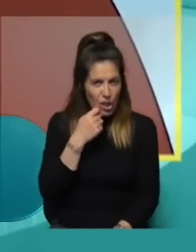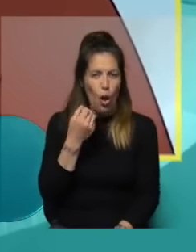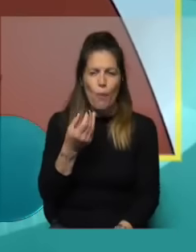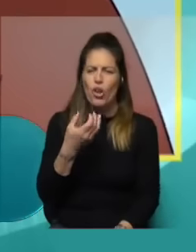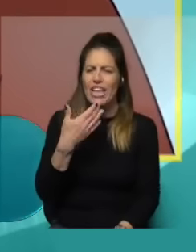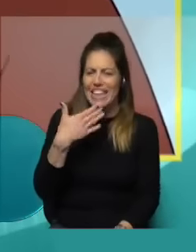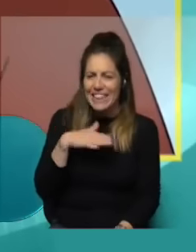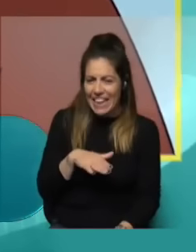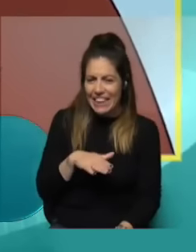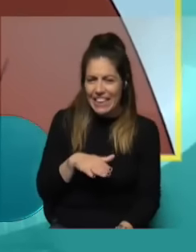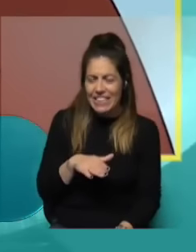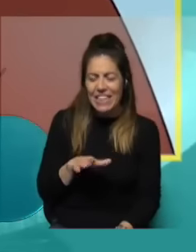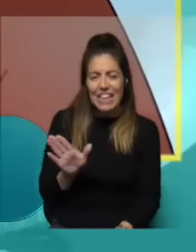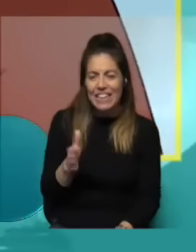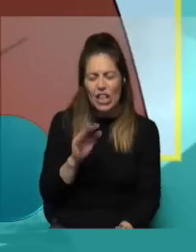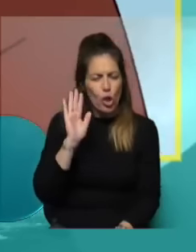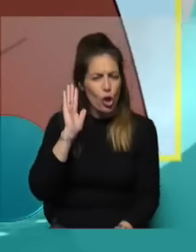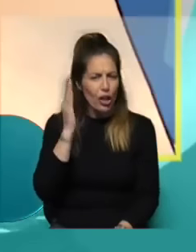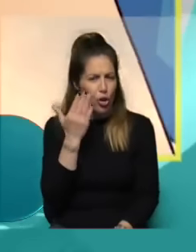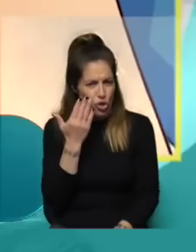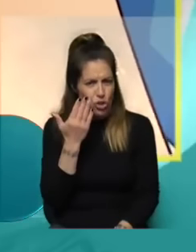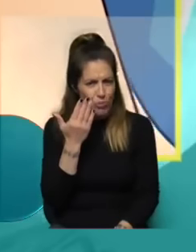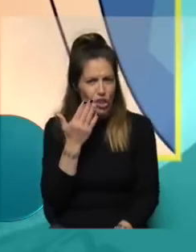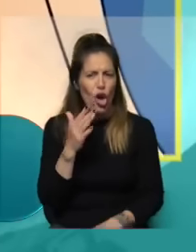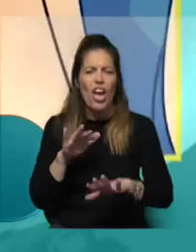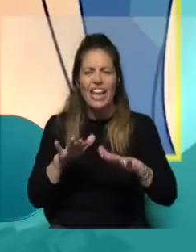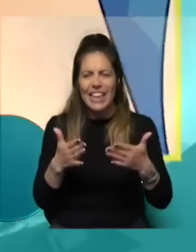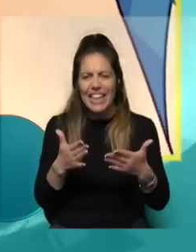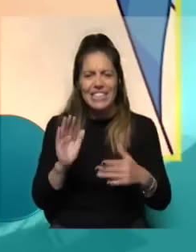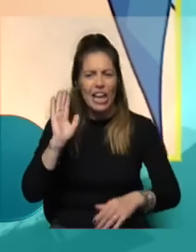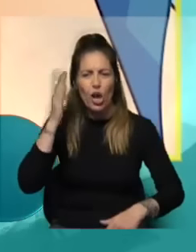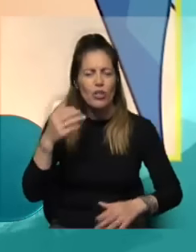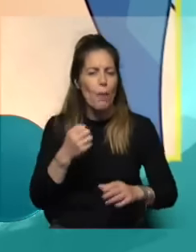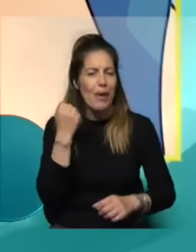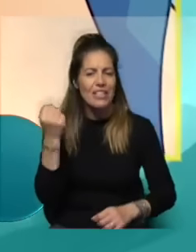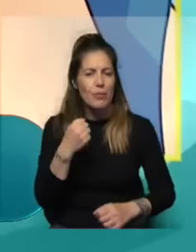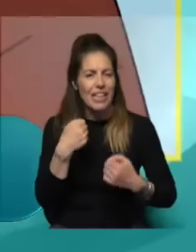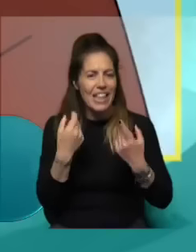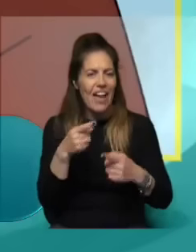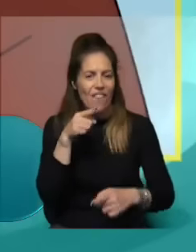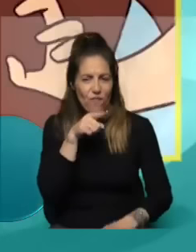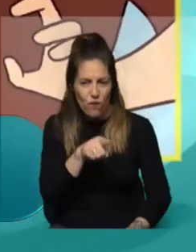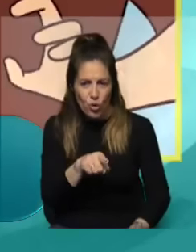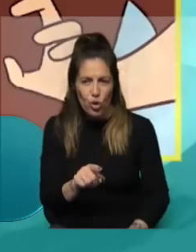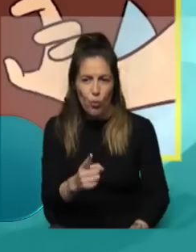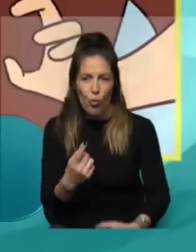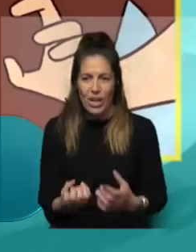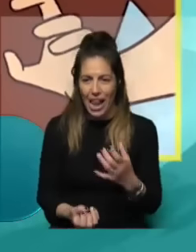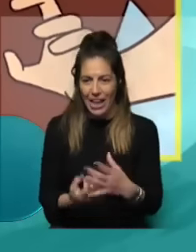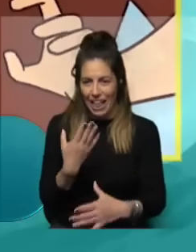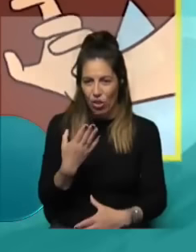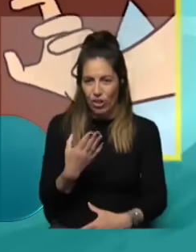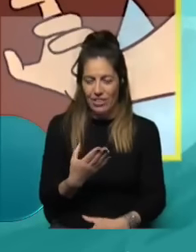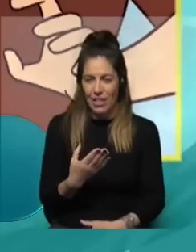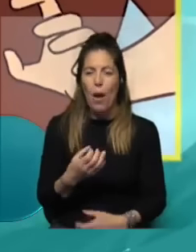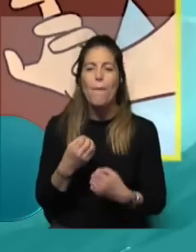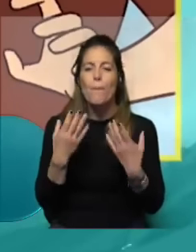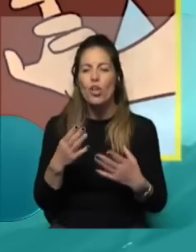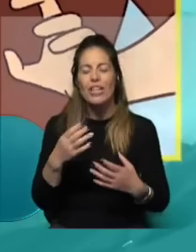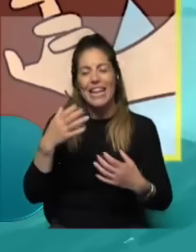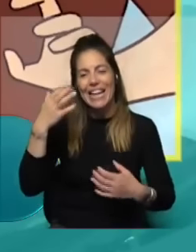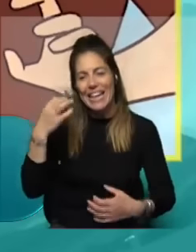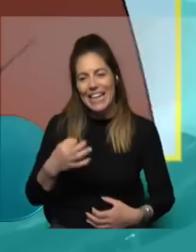que recibió tanto reconocimiento y cuál es el reconocimiento más importante que le das vos como una de las creadores, de las creadoras? ¿Por qué te